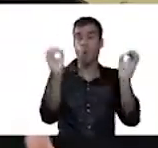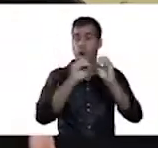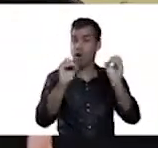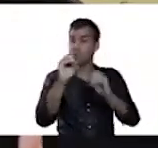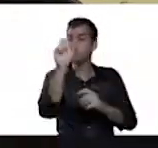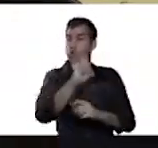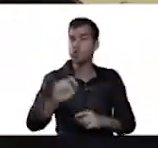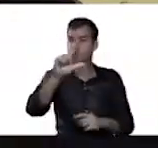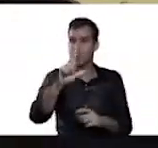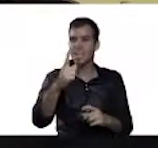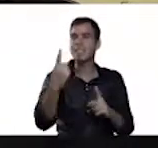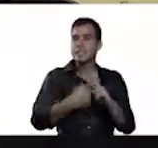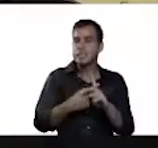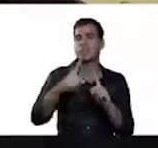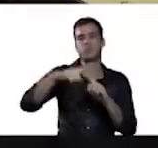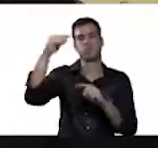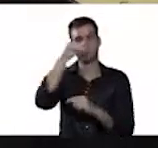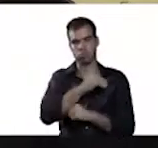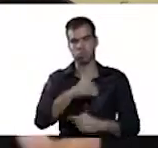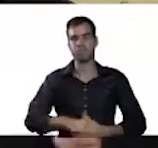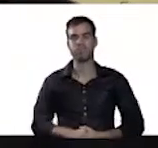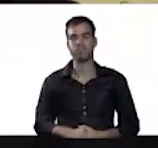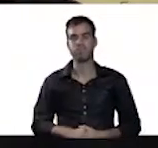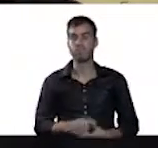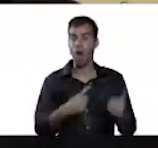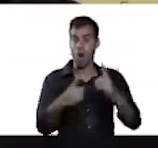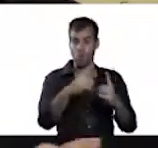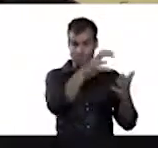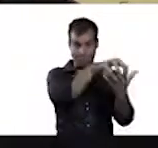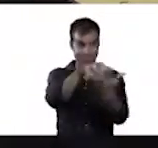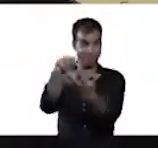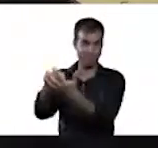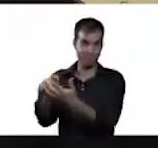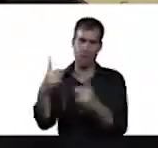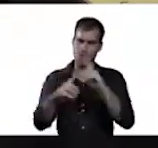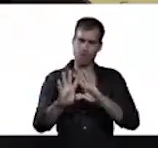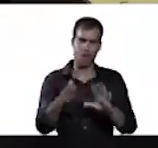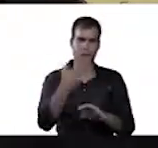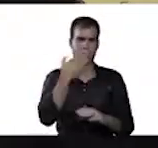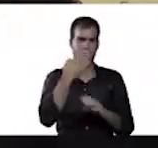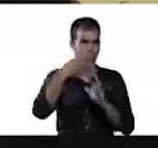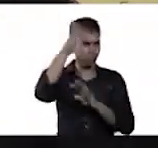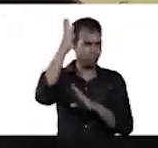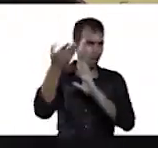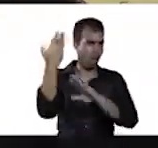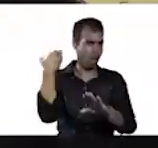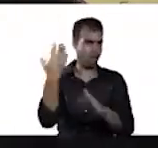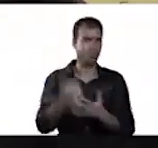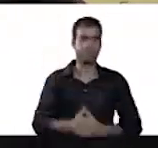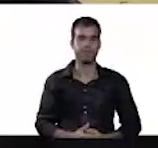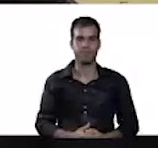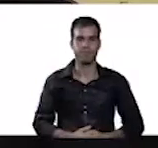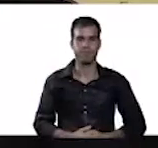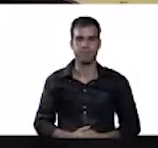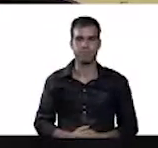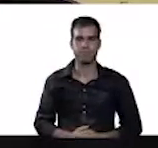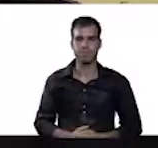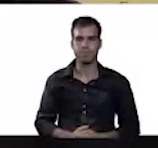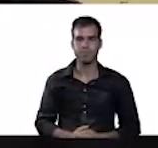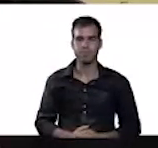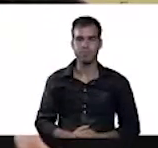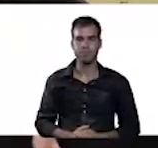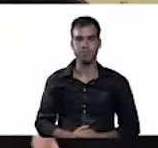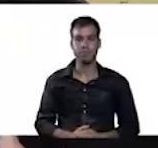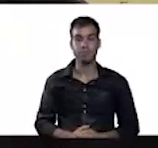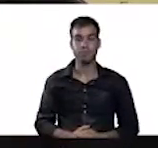nivel tecnológico. Algunas sociedades estaban en la comunidad primitiva y otras ya estaban en la etapa de las sociedades divididas en clases.